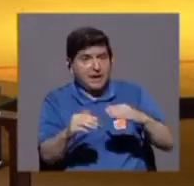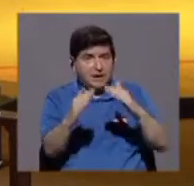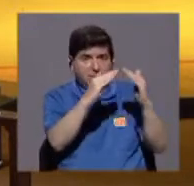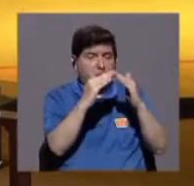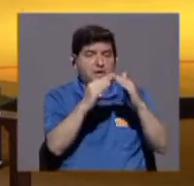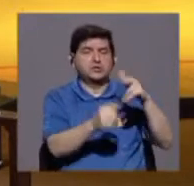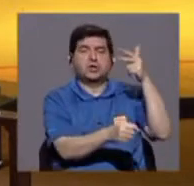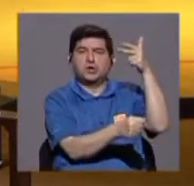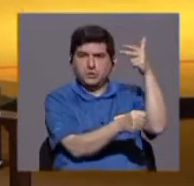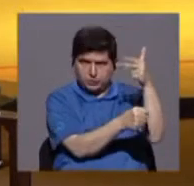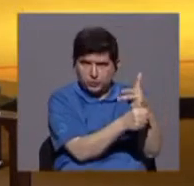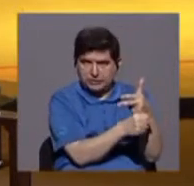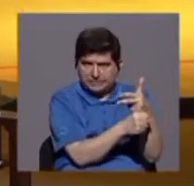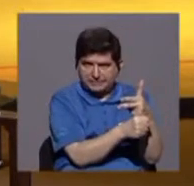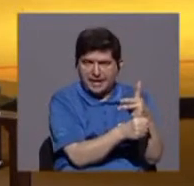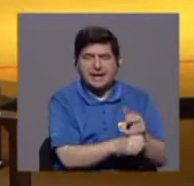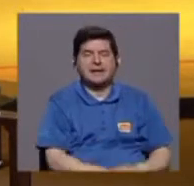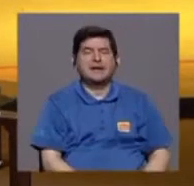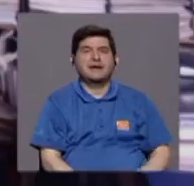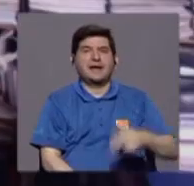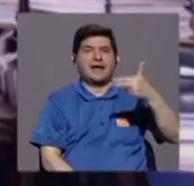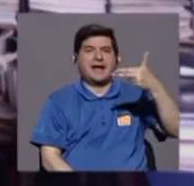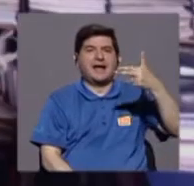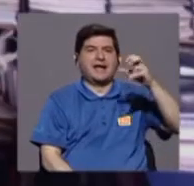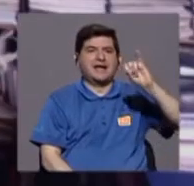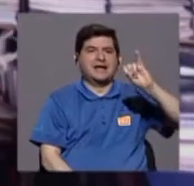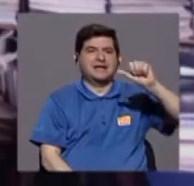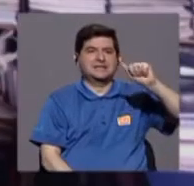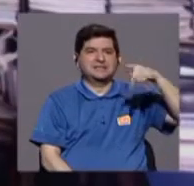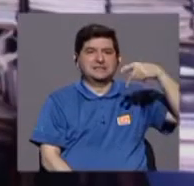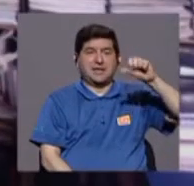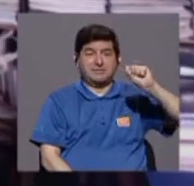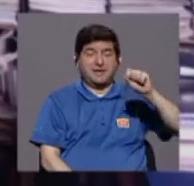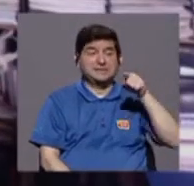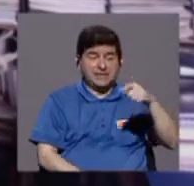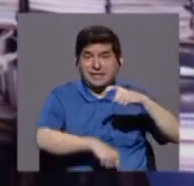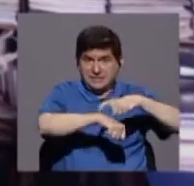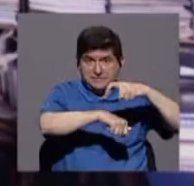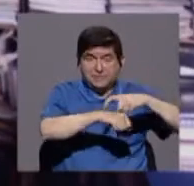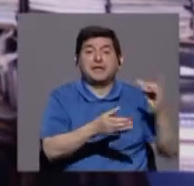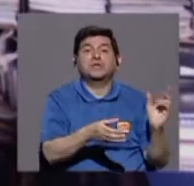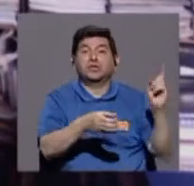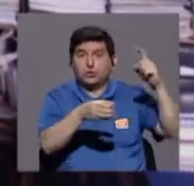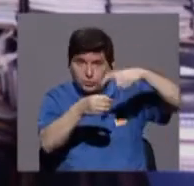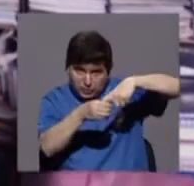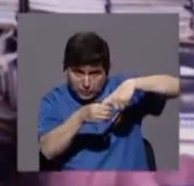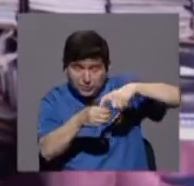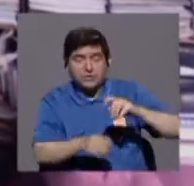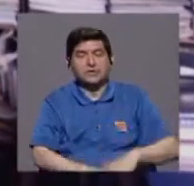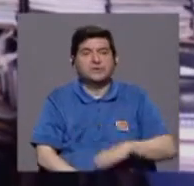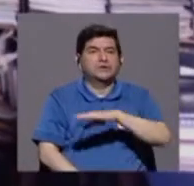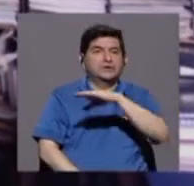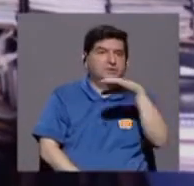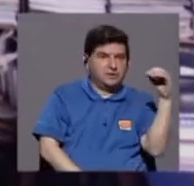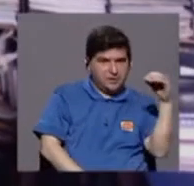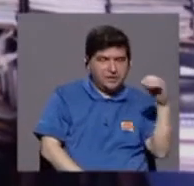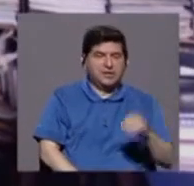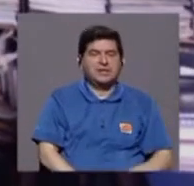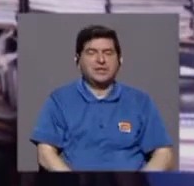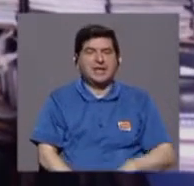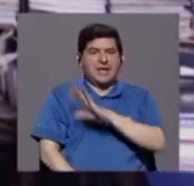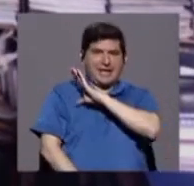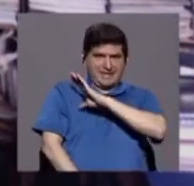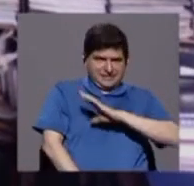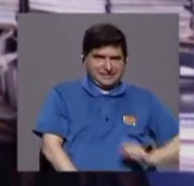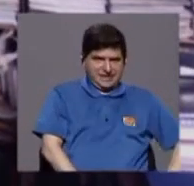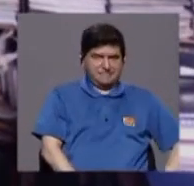en Guatemala, en Chiapas, que en esa época todavía pertenecía a la Capitanía, y también en El Salvador, ya